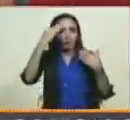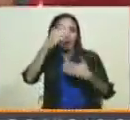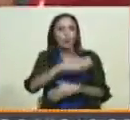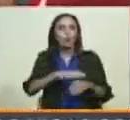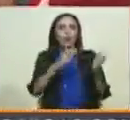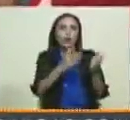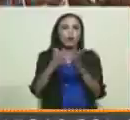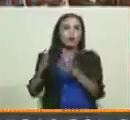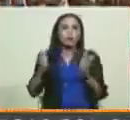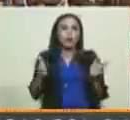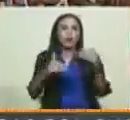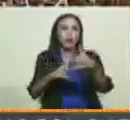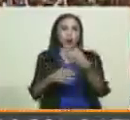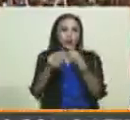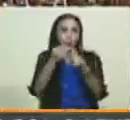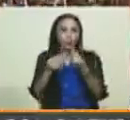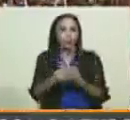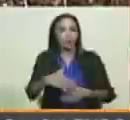del Zulia.